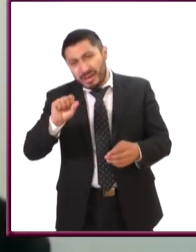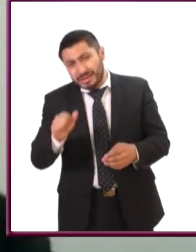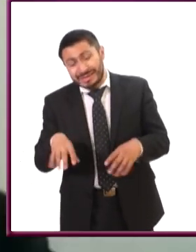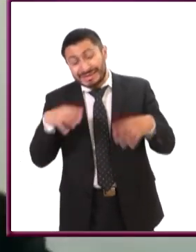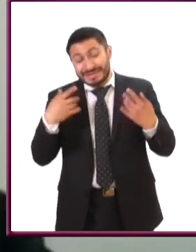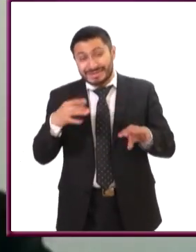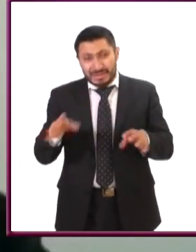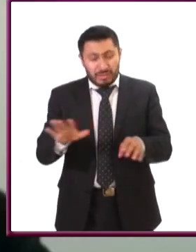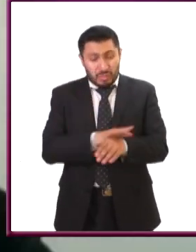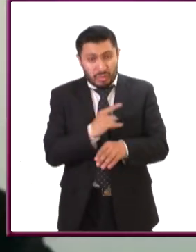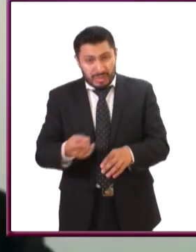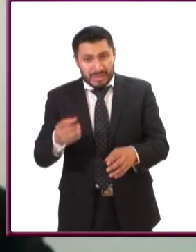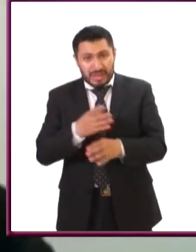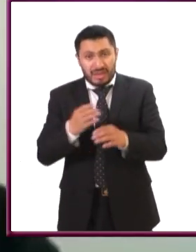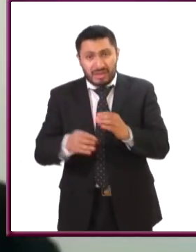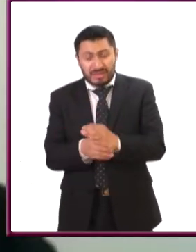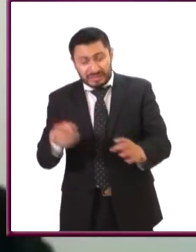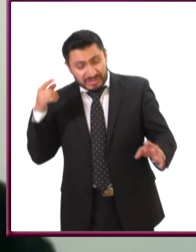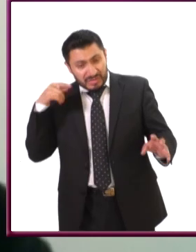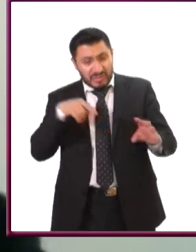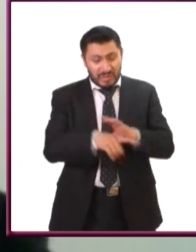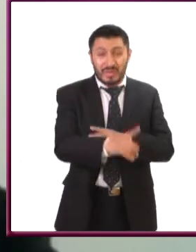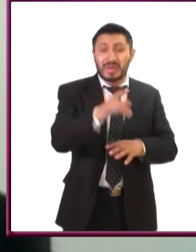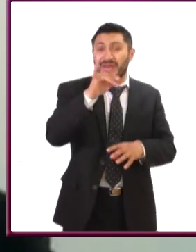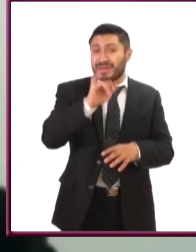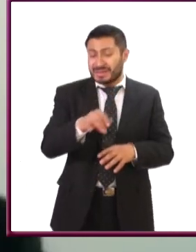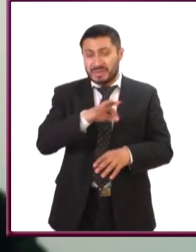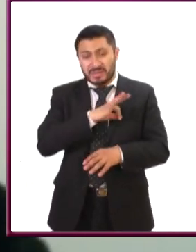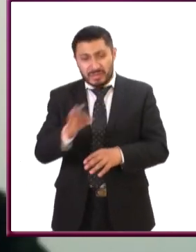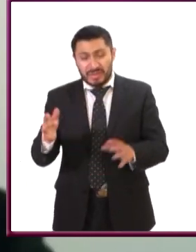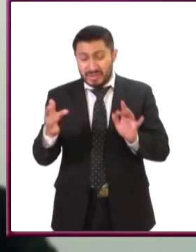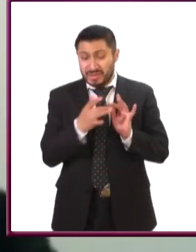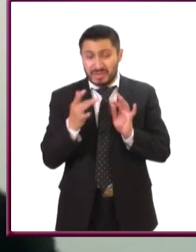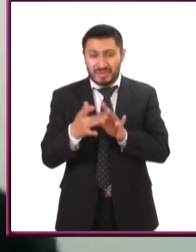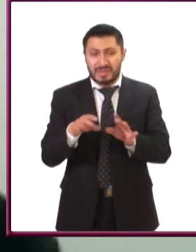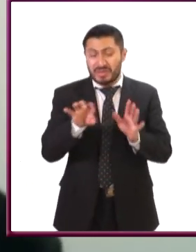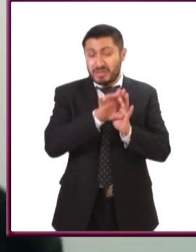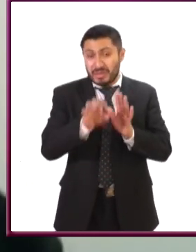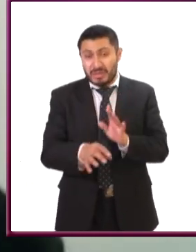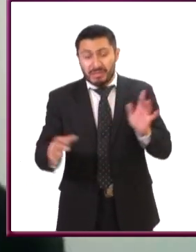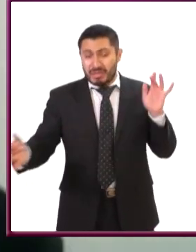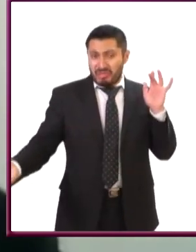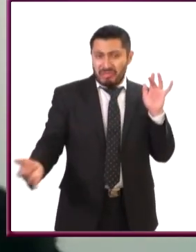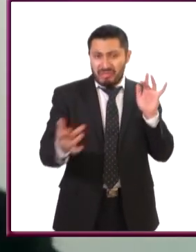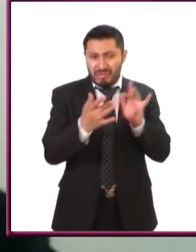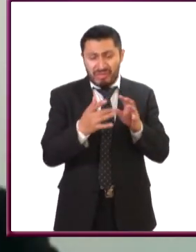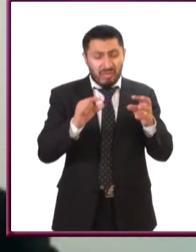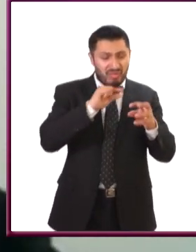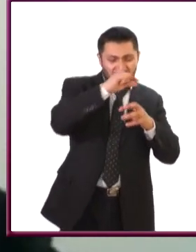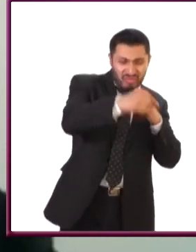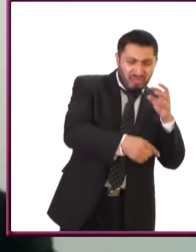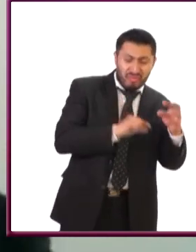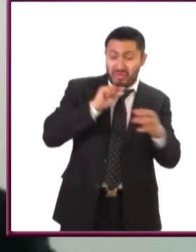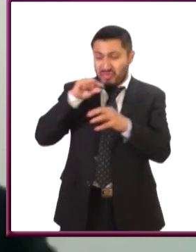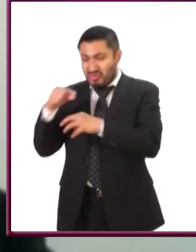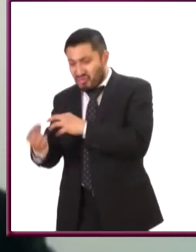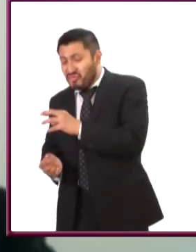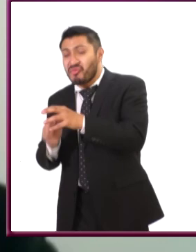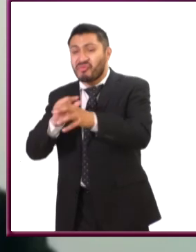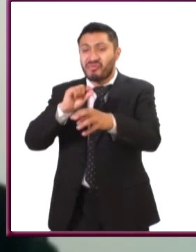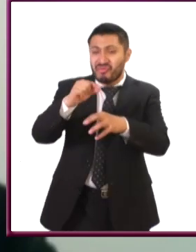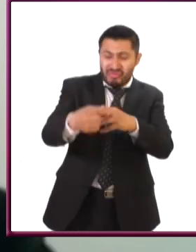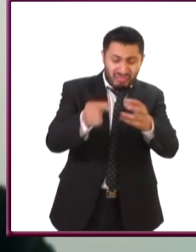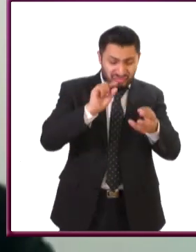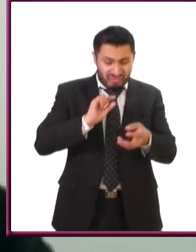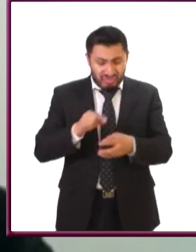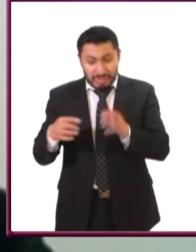pequeños, porque las partículas pueden pasar a través de él sin mucha dificultad, excepto si colisionan directamente, por ejemplo, con el